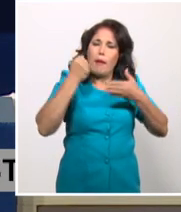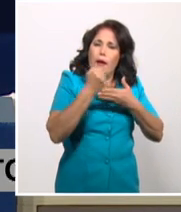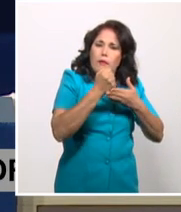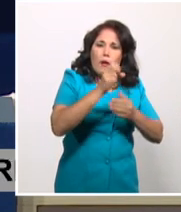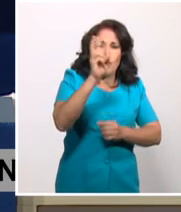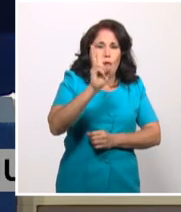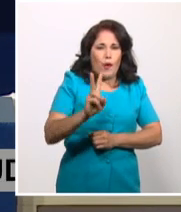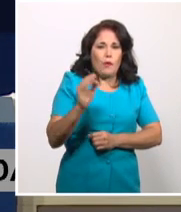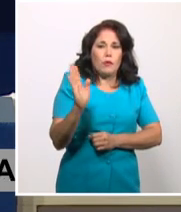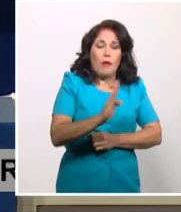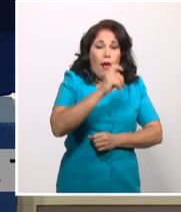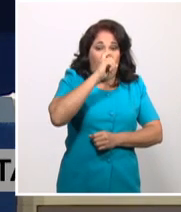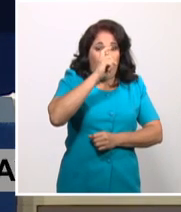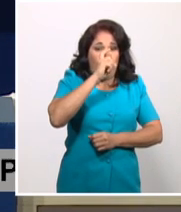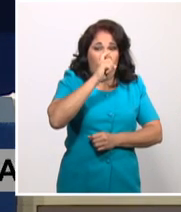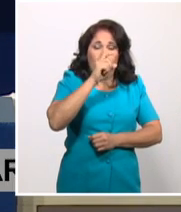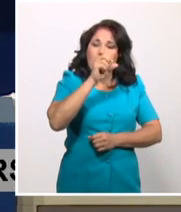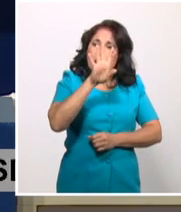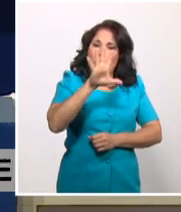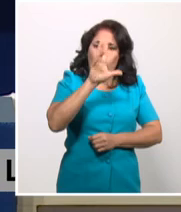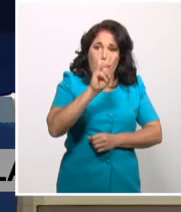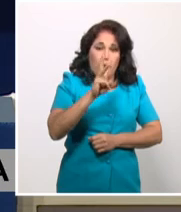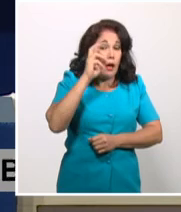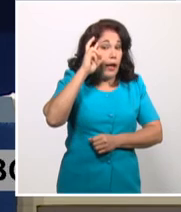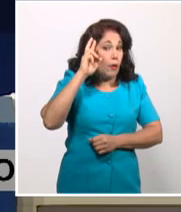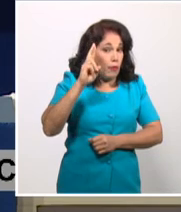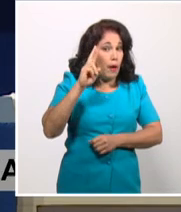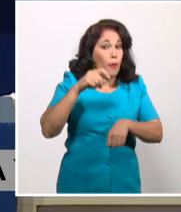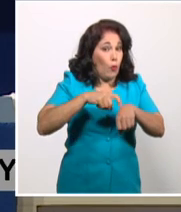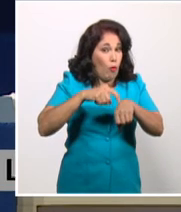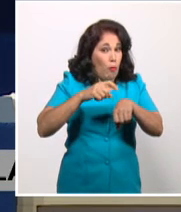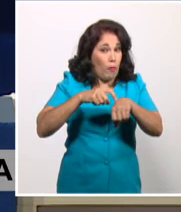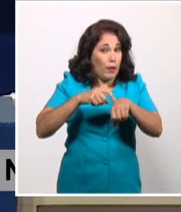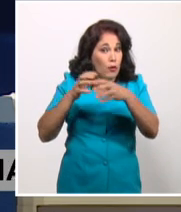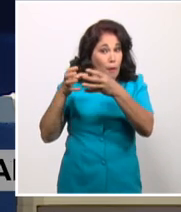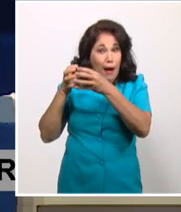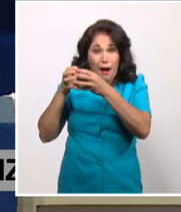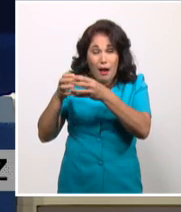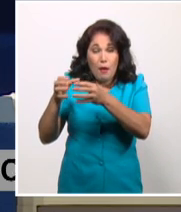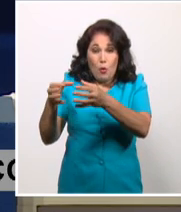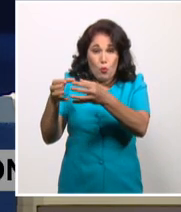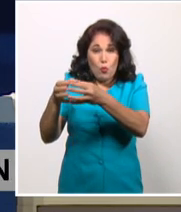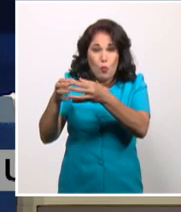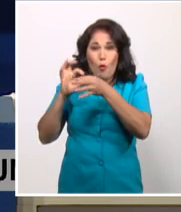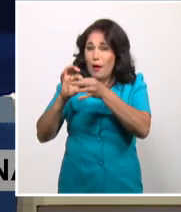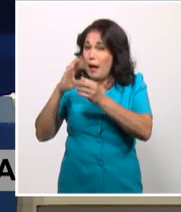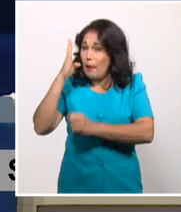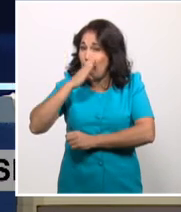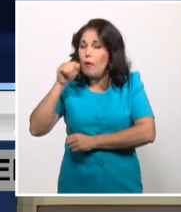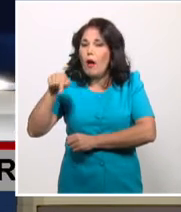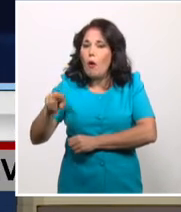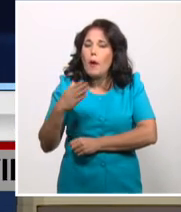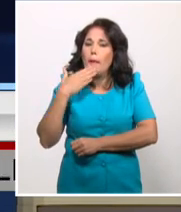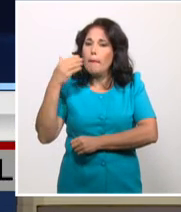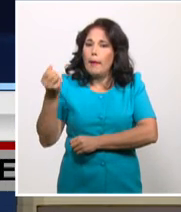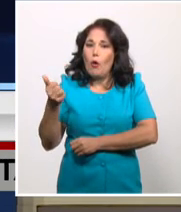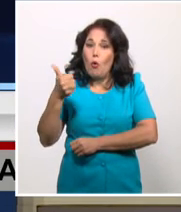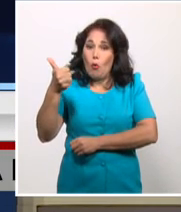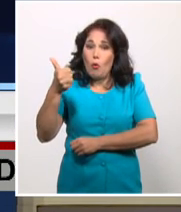Venezuela, de 53 años, que recordamos que en un momento determinado estuvo crítica. Ella